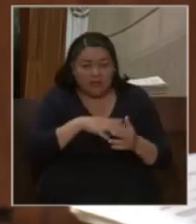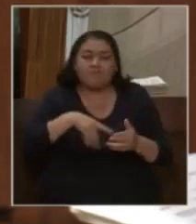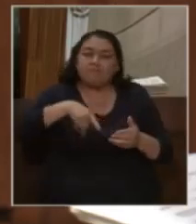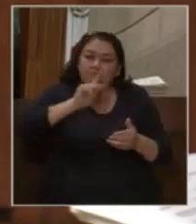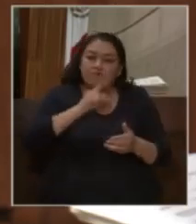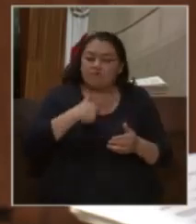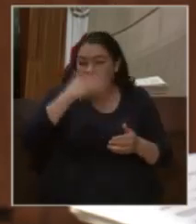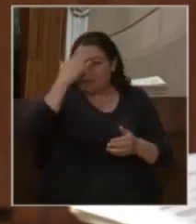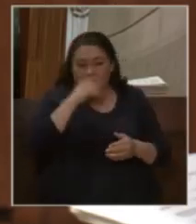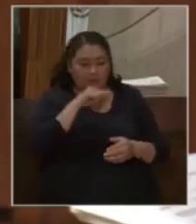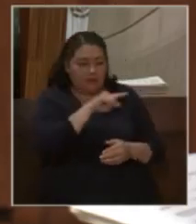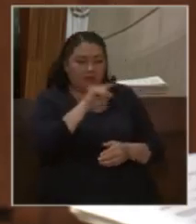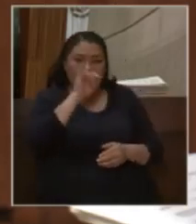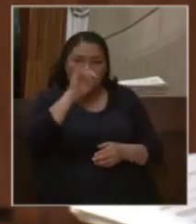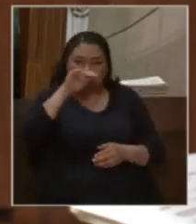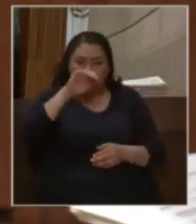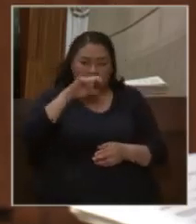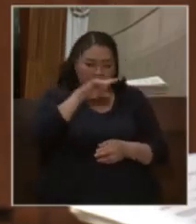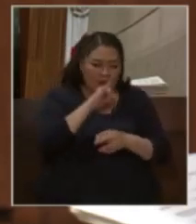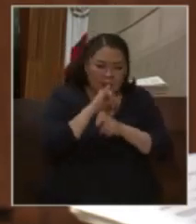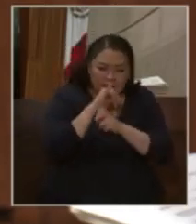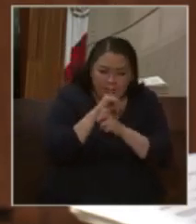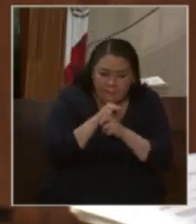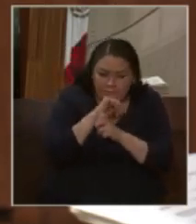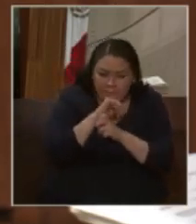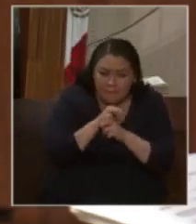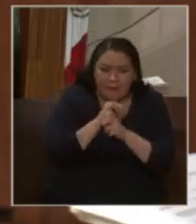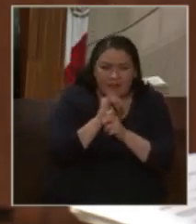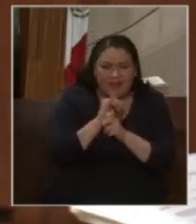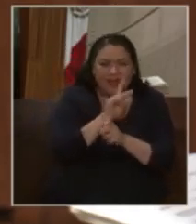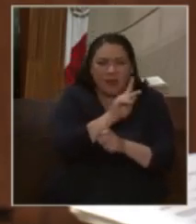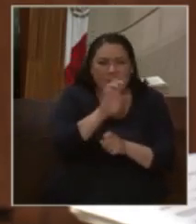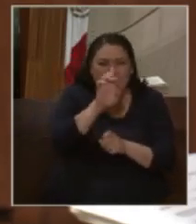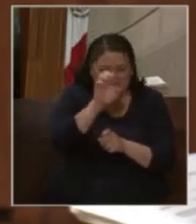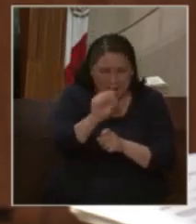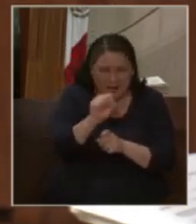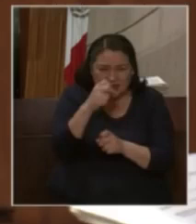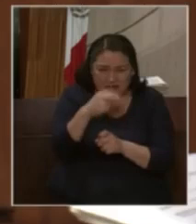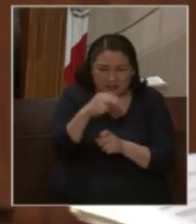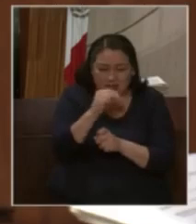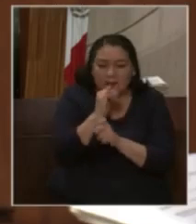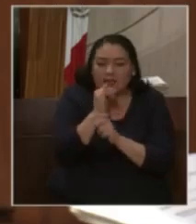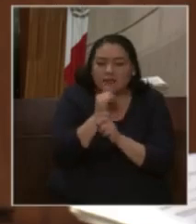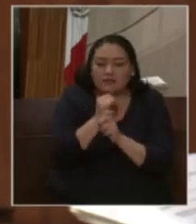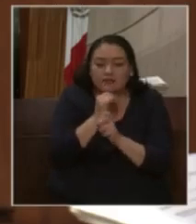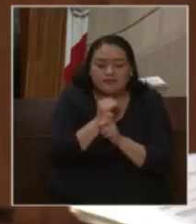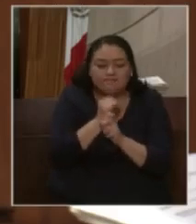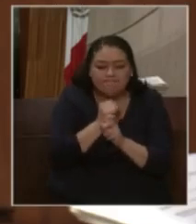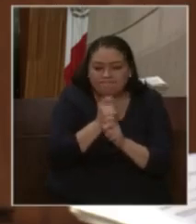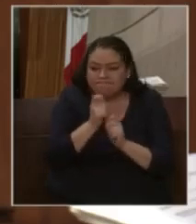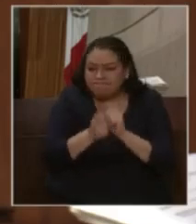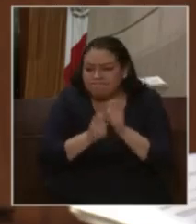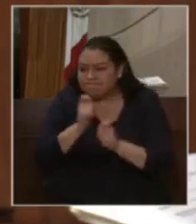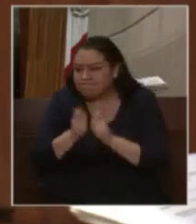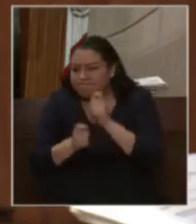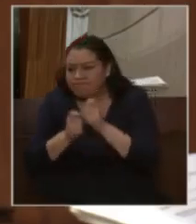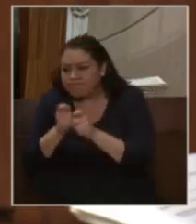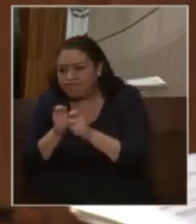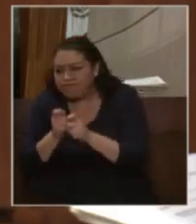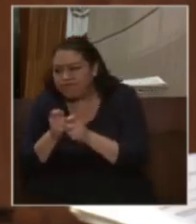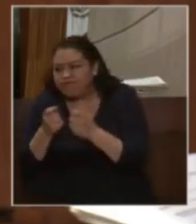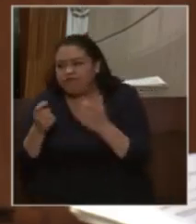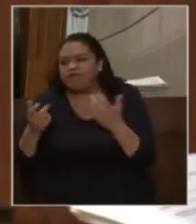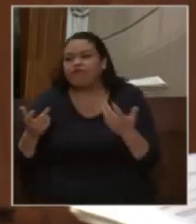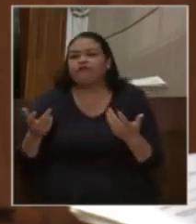la investigación o el procedimiento que se llevó a cabo y la investigación se concluye carece